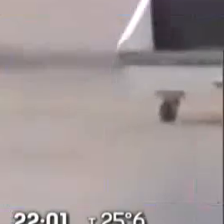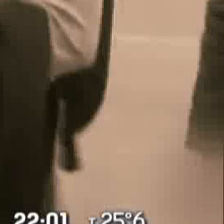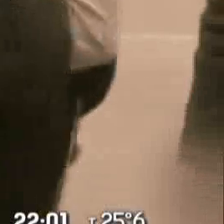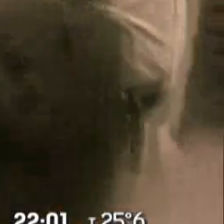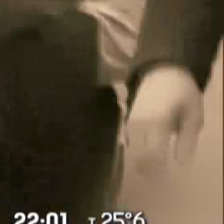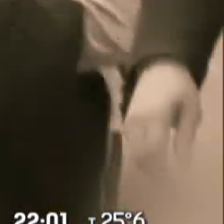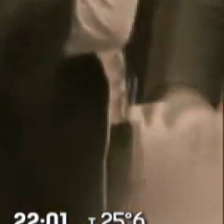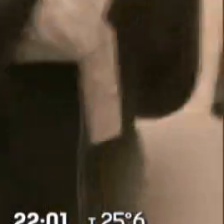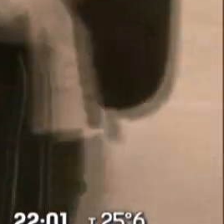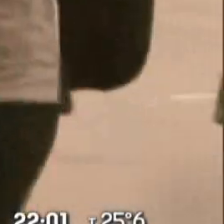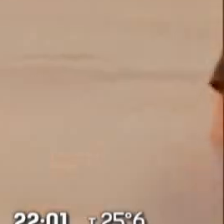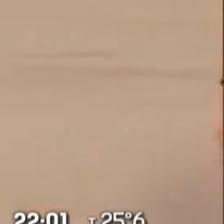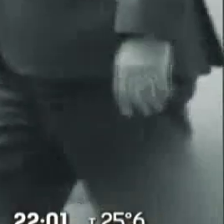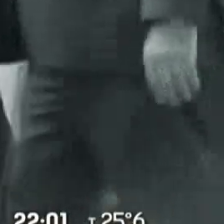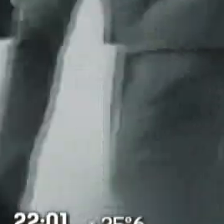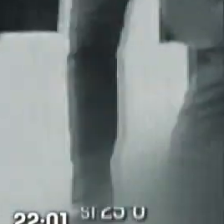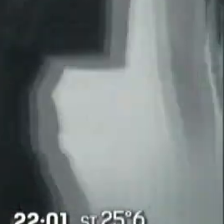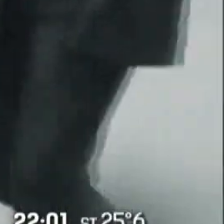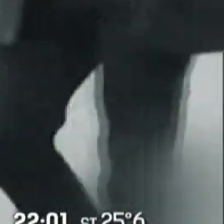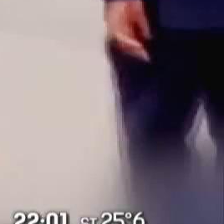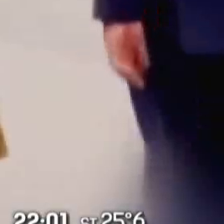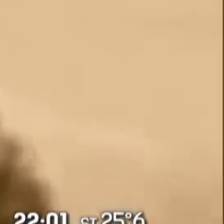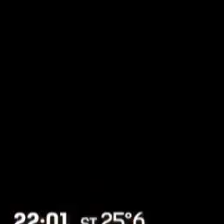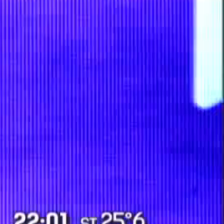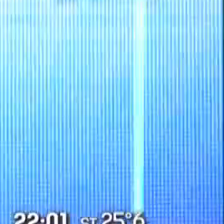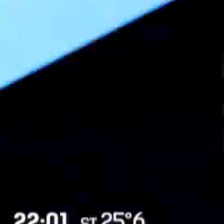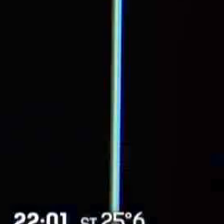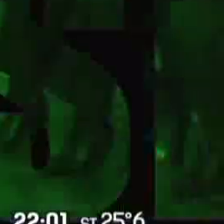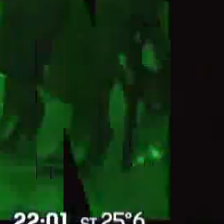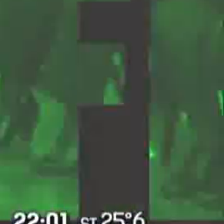de asilo político que le hizo el gobierno de Andrés Manuel López Obrador.